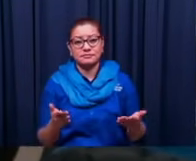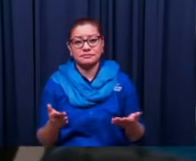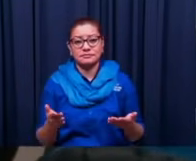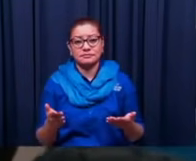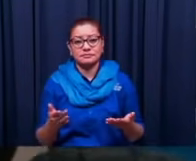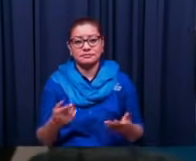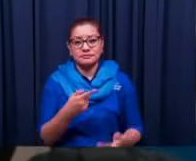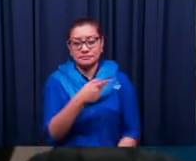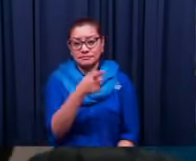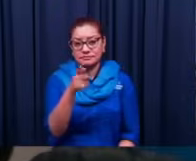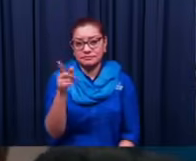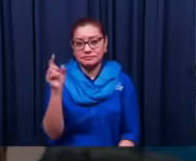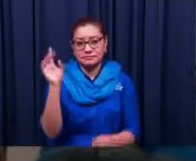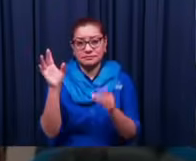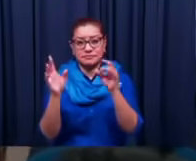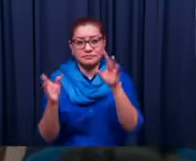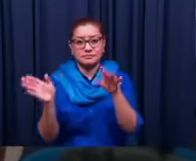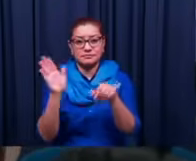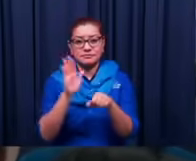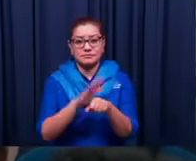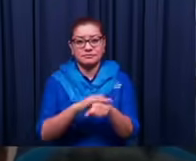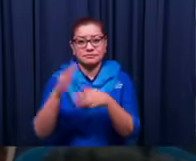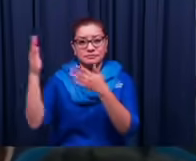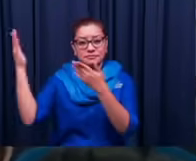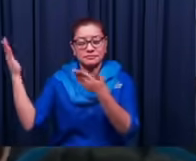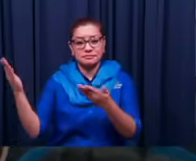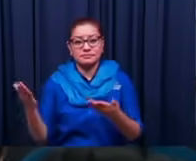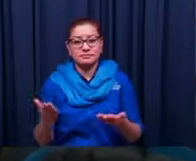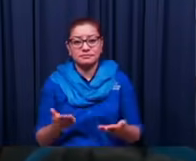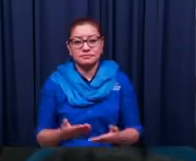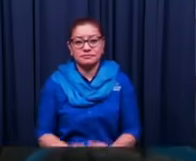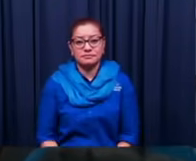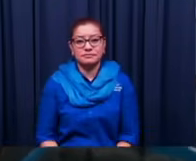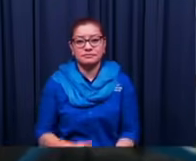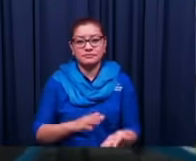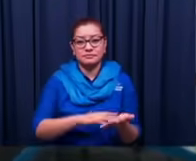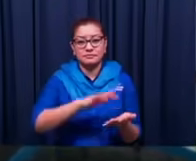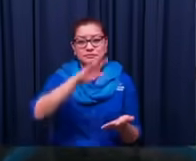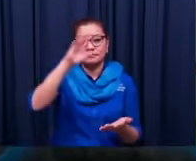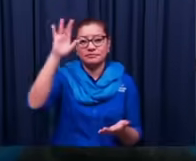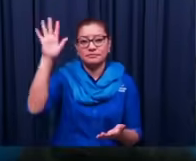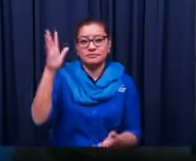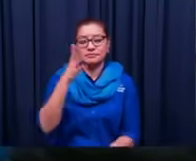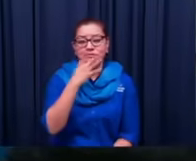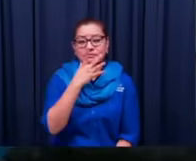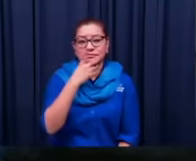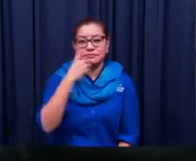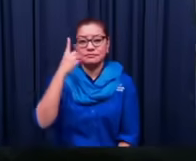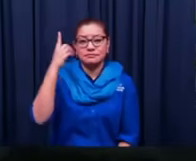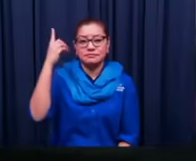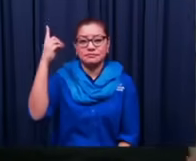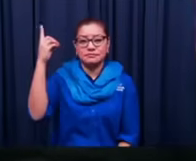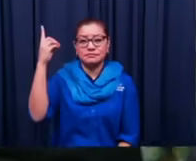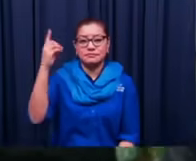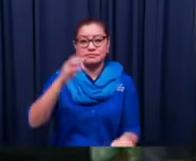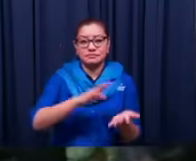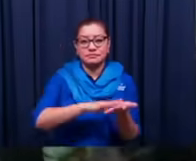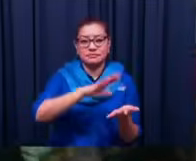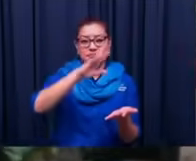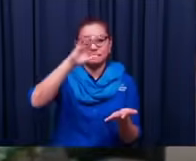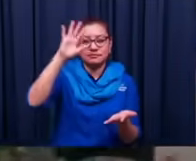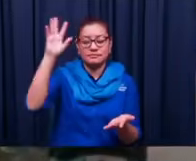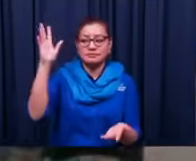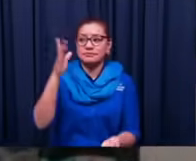alguien más que desee venir al Señor esta noche? Gloria a Dios, ahí viene otro hermano, gloria a Dios, Dios te